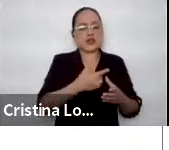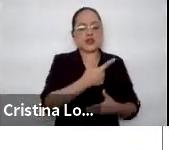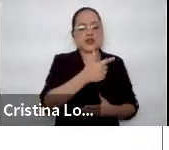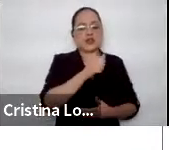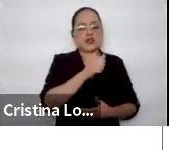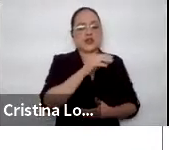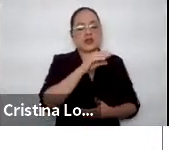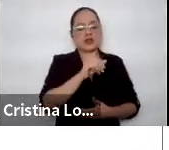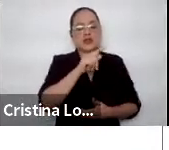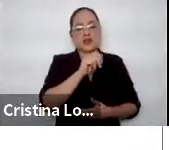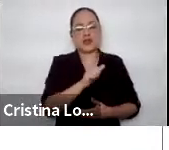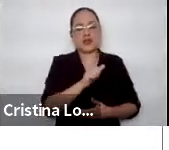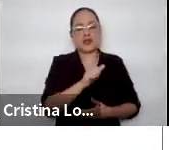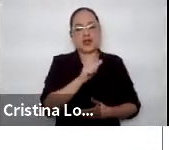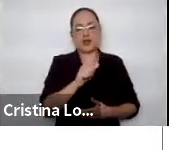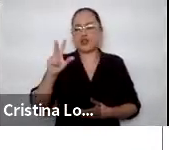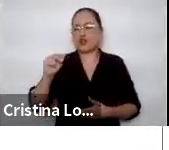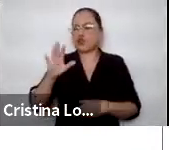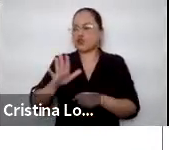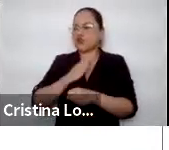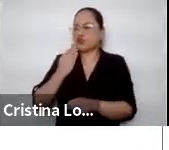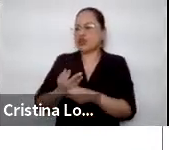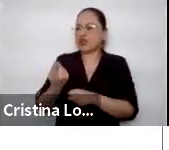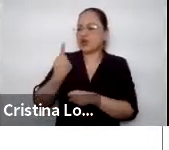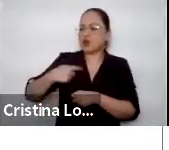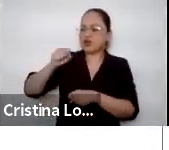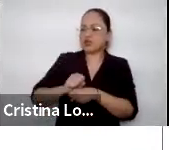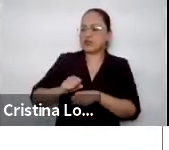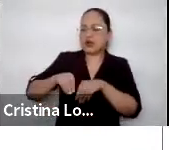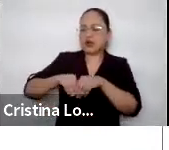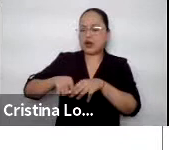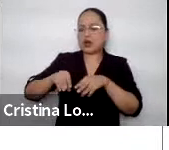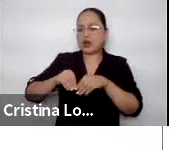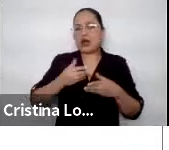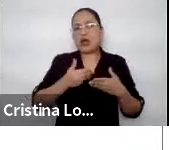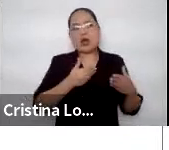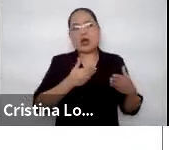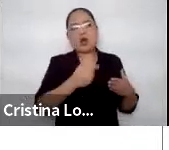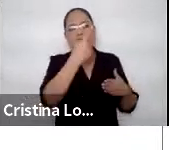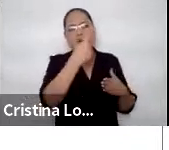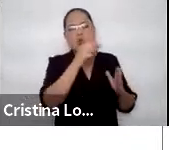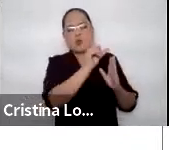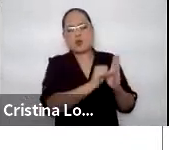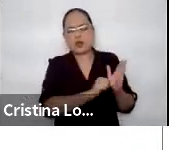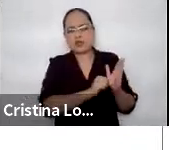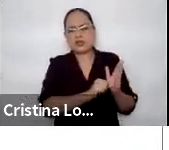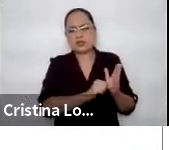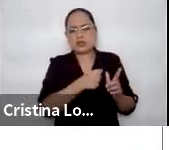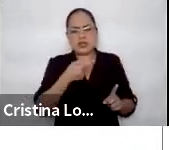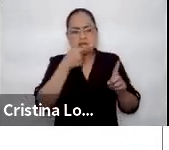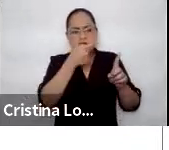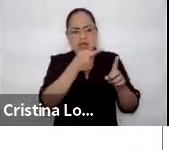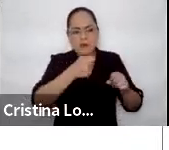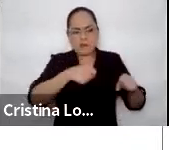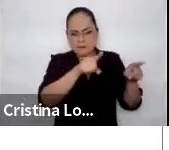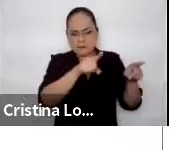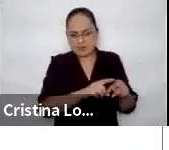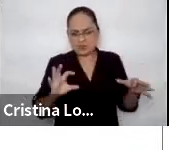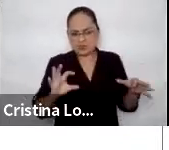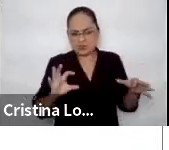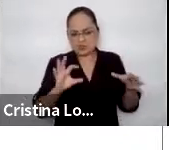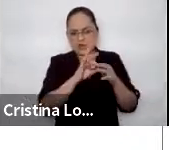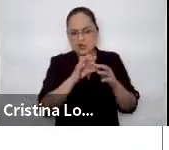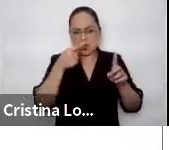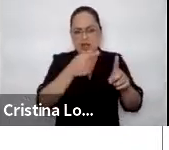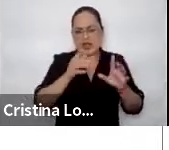el Semanario Judicial de la Federación? ¿Tiene alguna finalidad tener la Gaceta como tal si ya tenemos